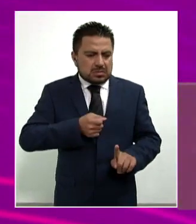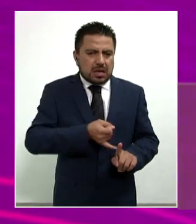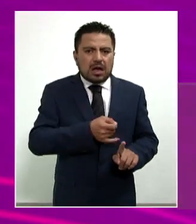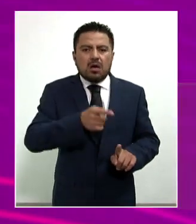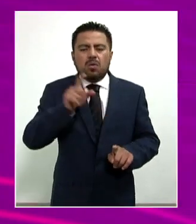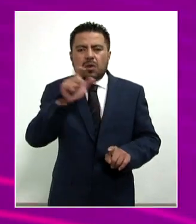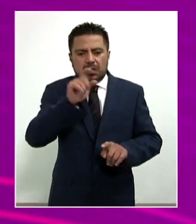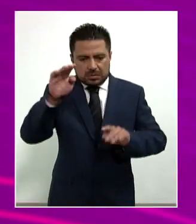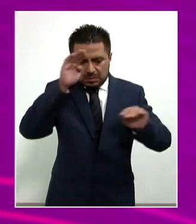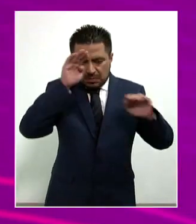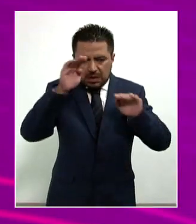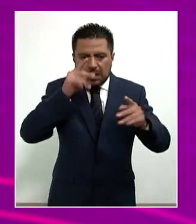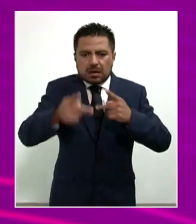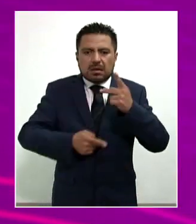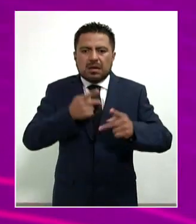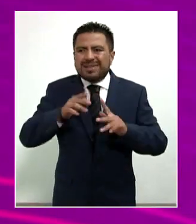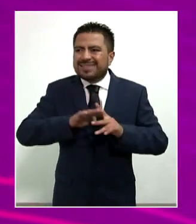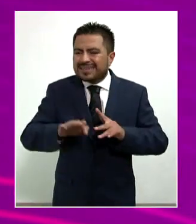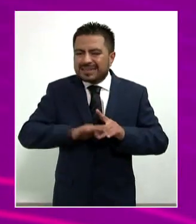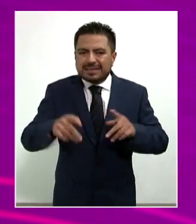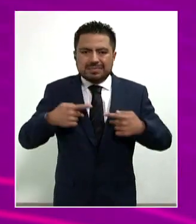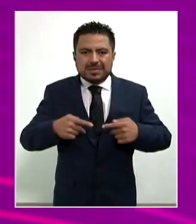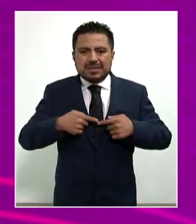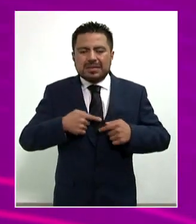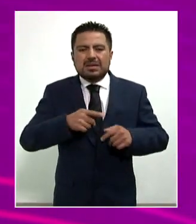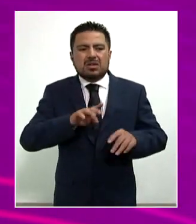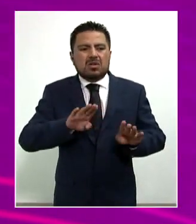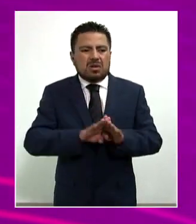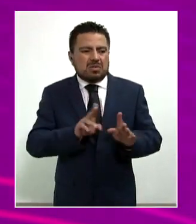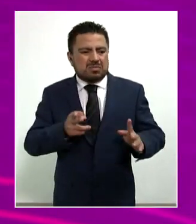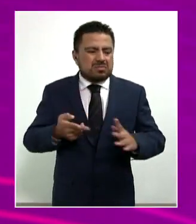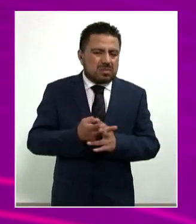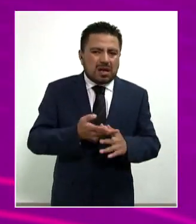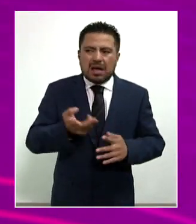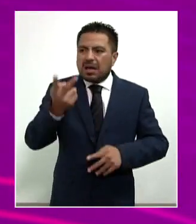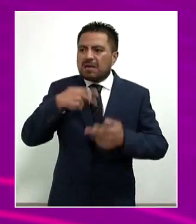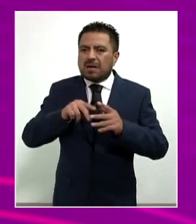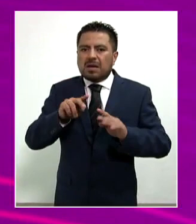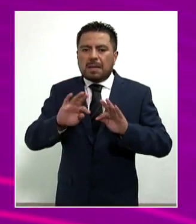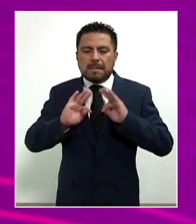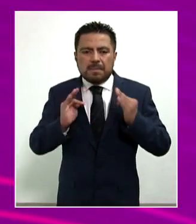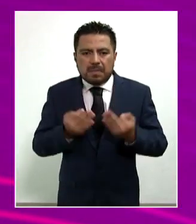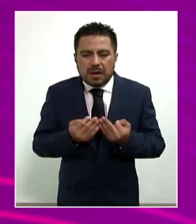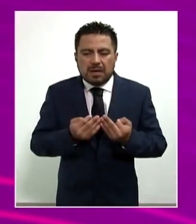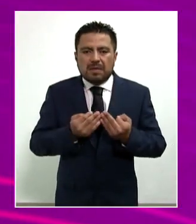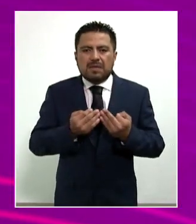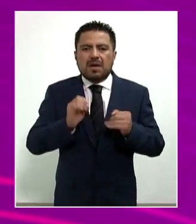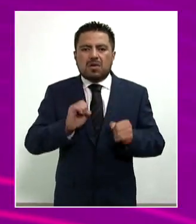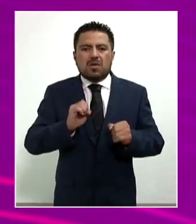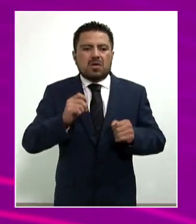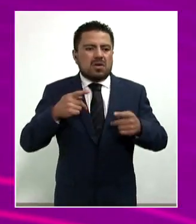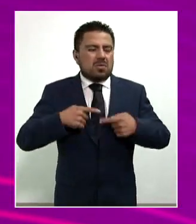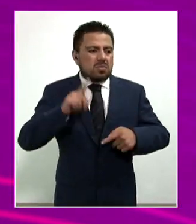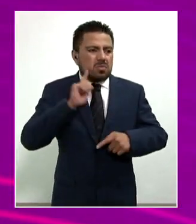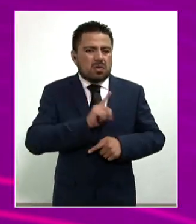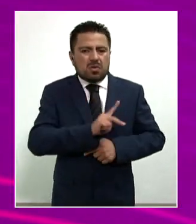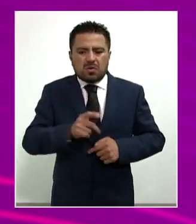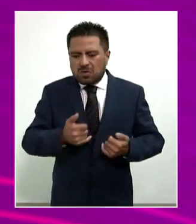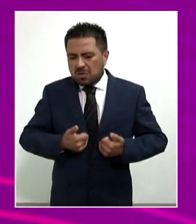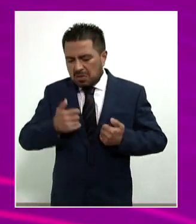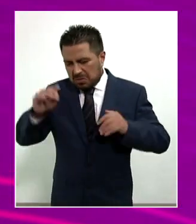Cuando pensamos, hablando del migrante, que el migrante es criminal y viene de una mara, cuando pensamos en la chica